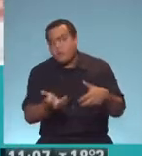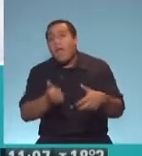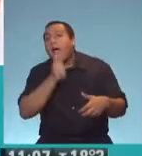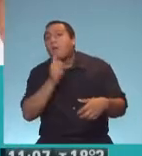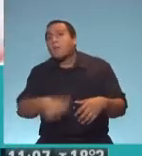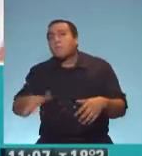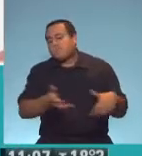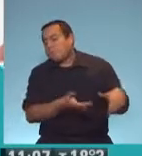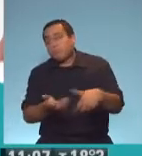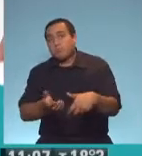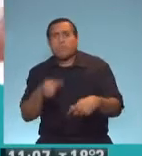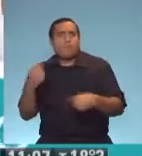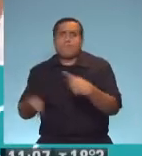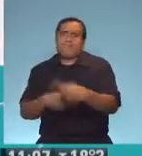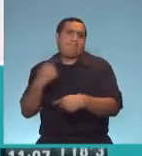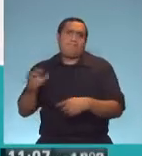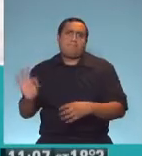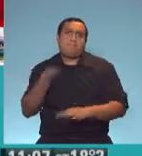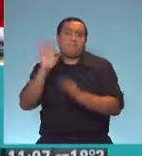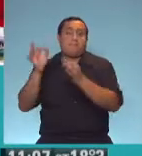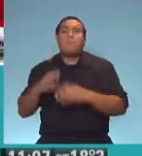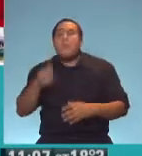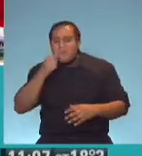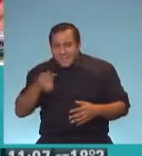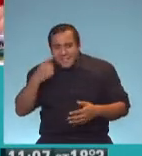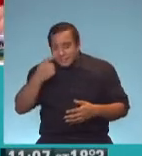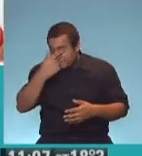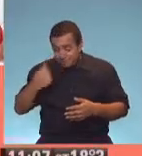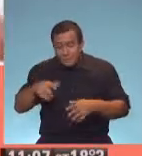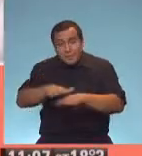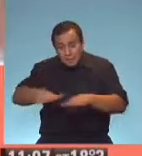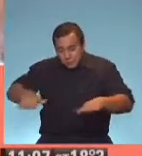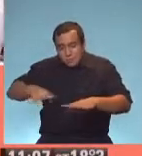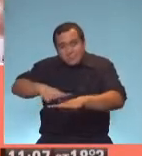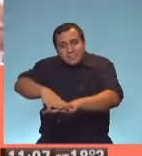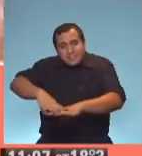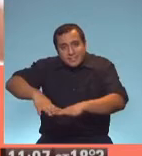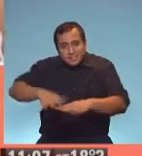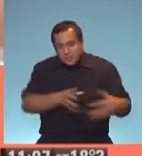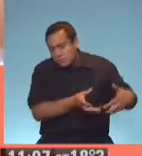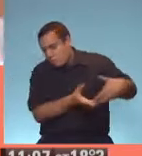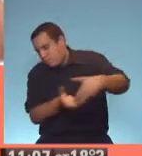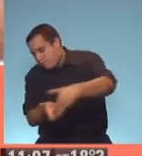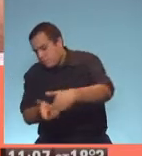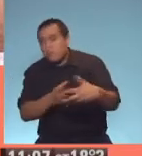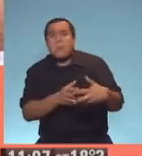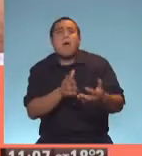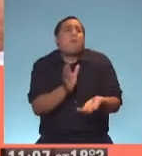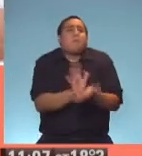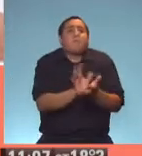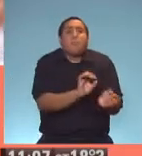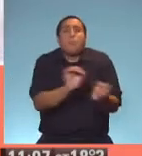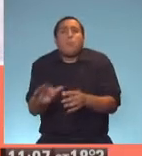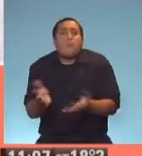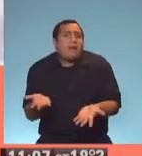acuoso, el ciclo va a continuar. En la rejilla también. Sí, por eso es muy importante, porque es como que lo mudamos. Claro. Por eso es muy importante tener en